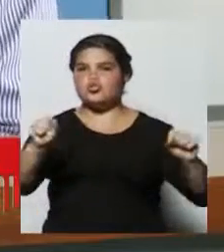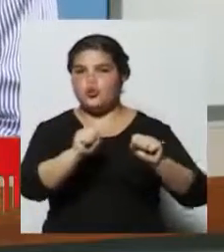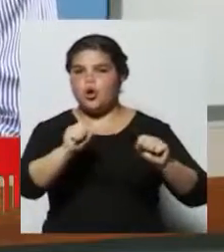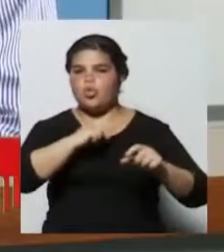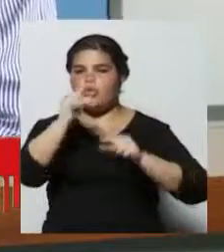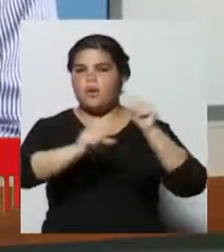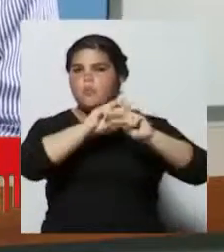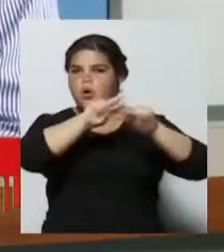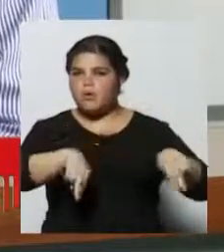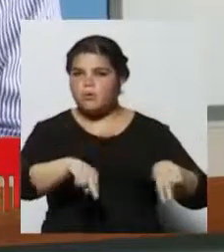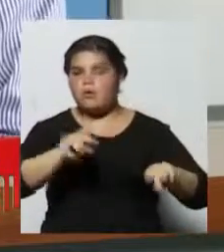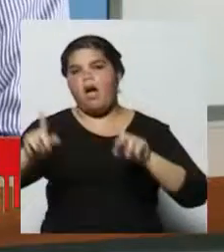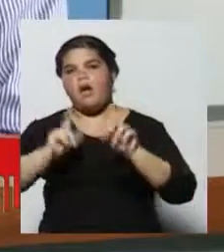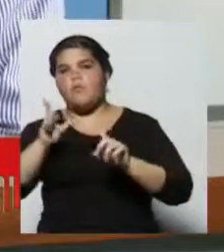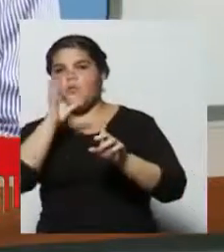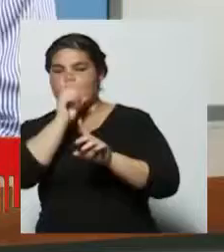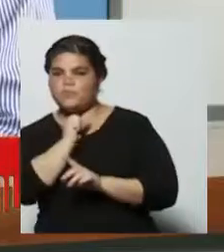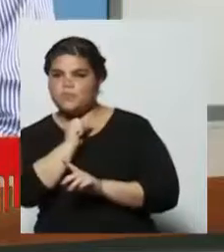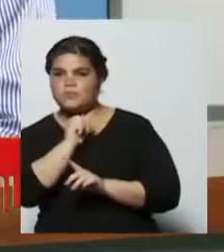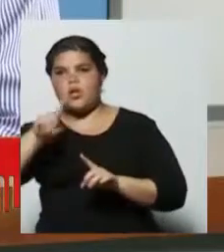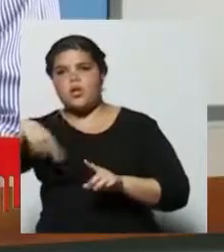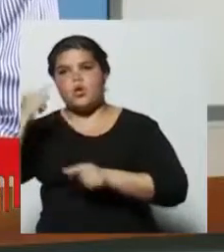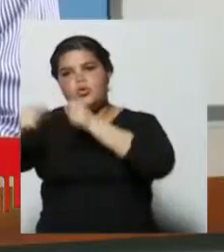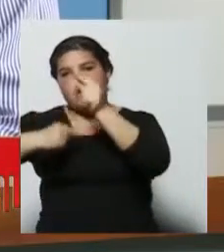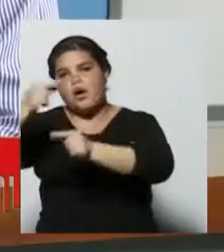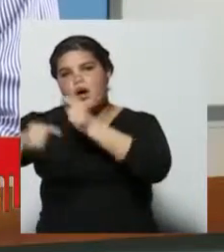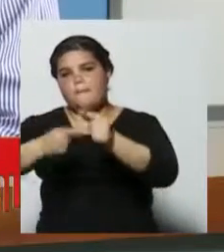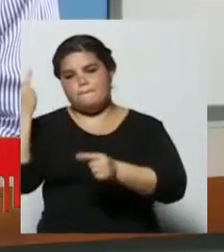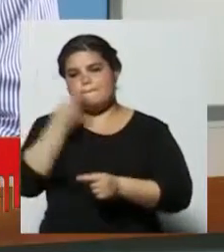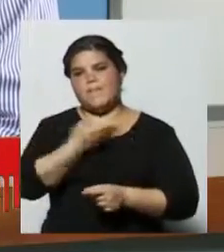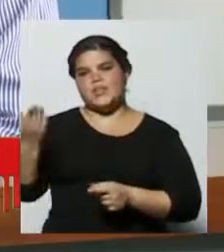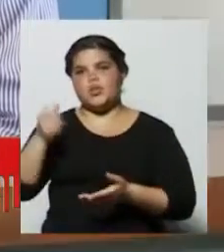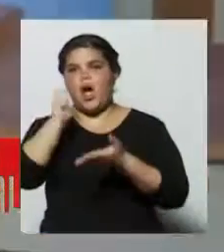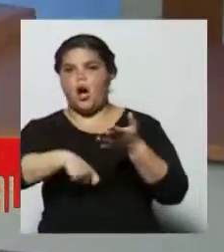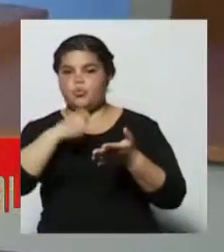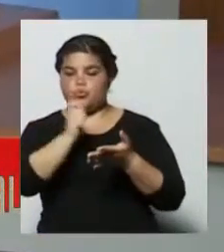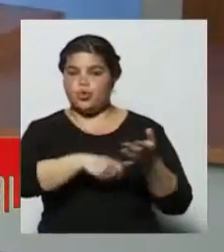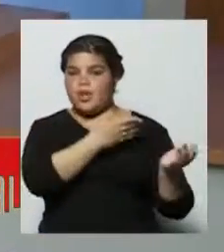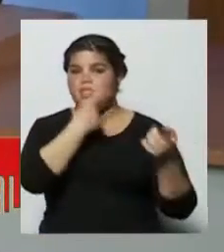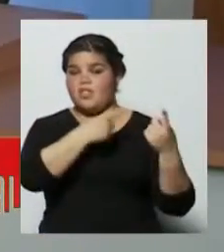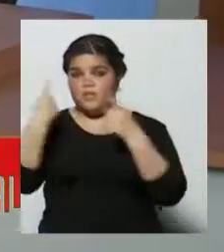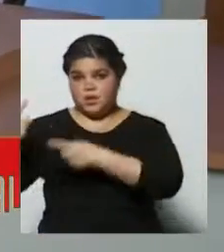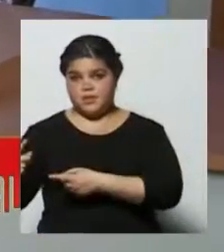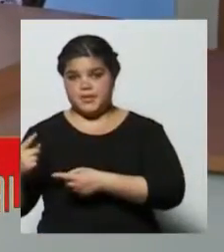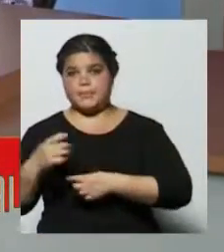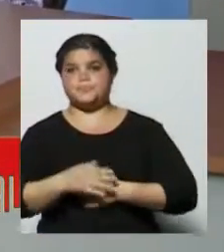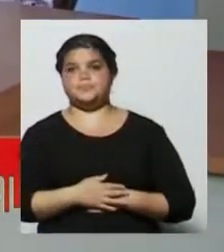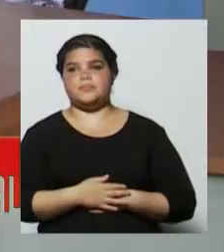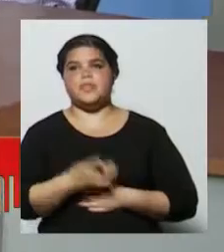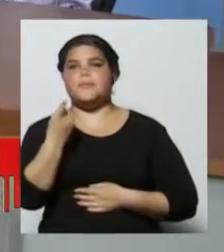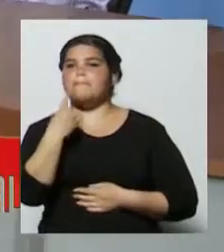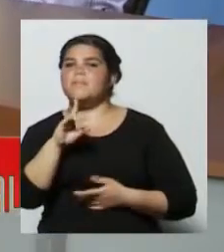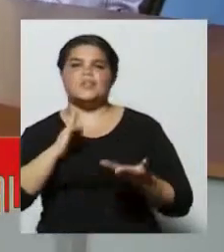poco esas declaraciones, sí. Y Bain habla más de gradualismo, pero en el fondo todos se esconden unas bajo